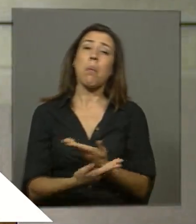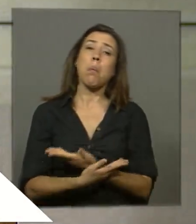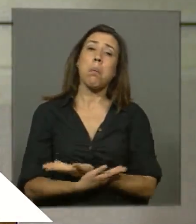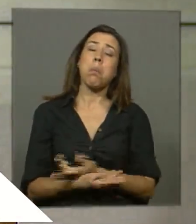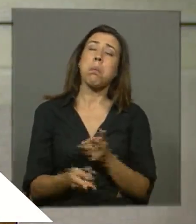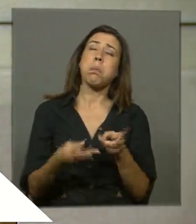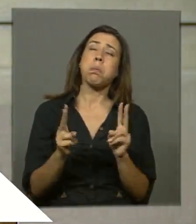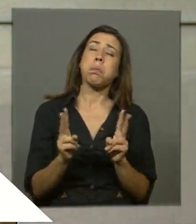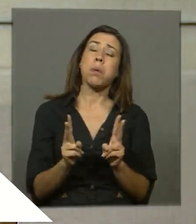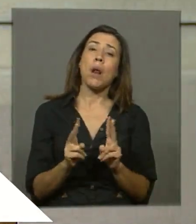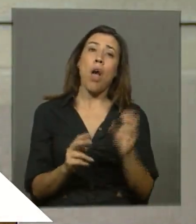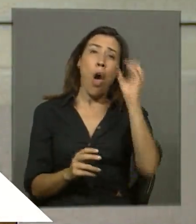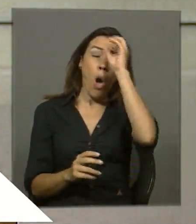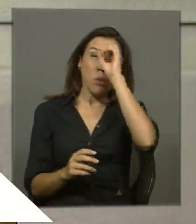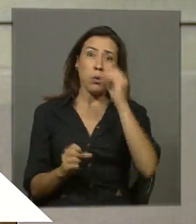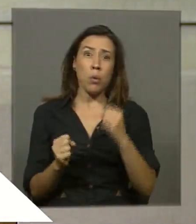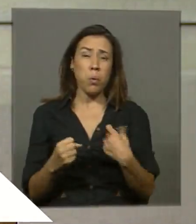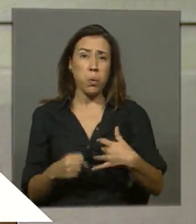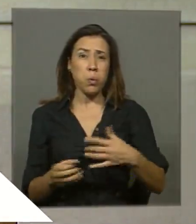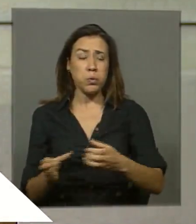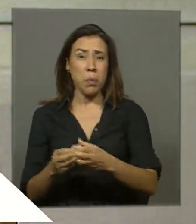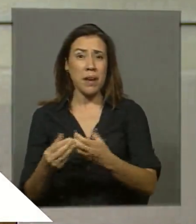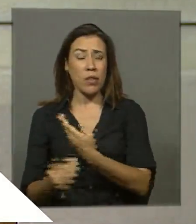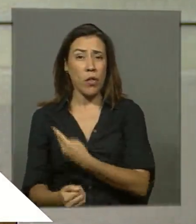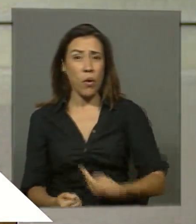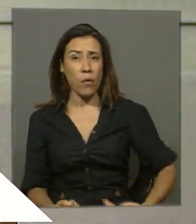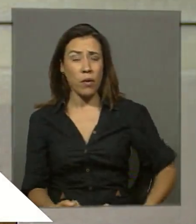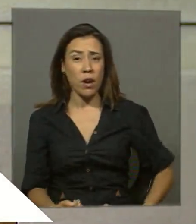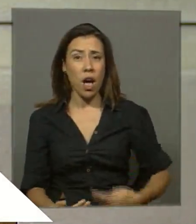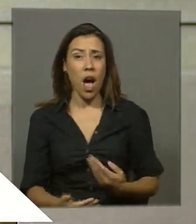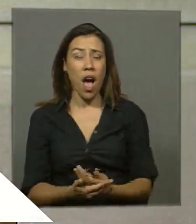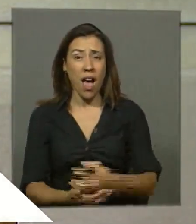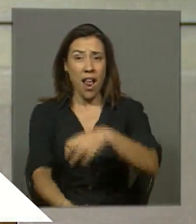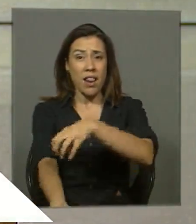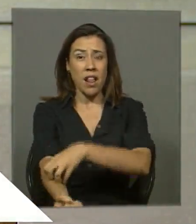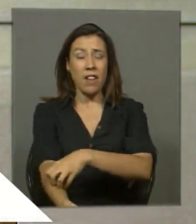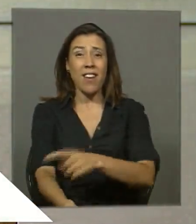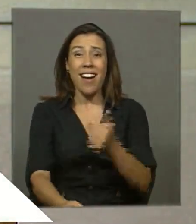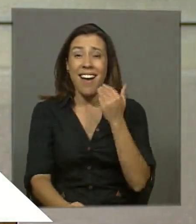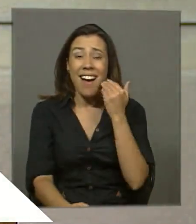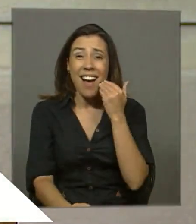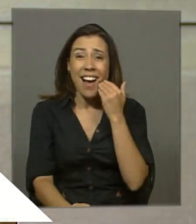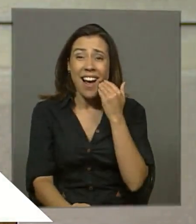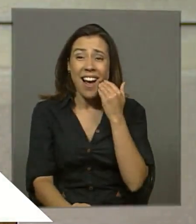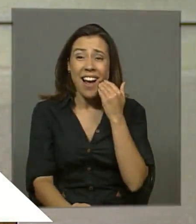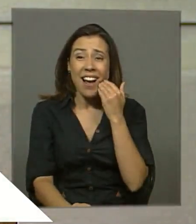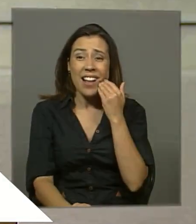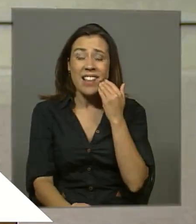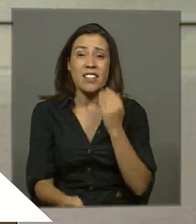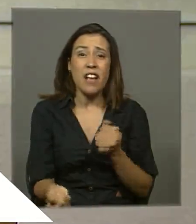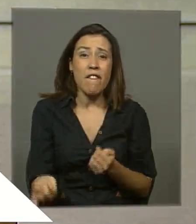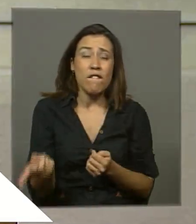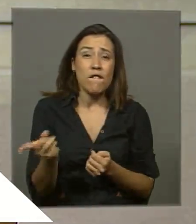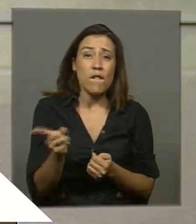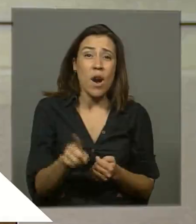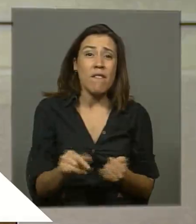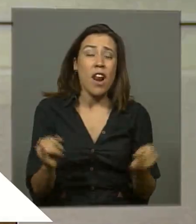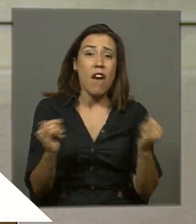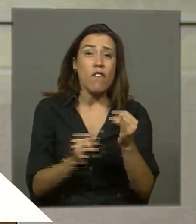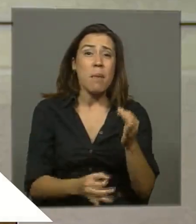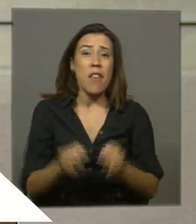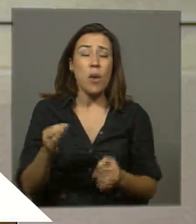con las posturas extremista de su coalición tienen a la región al borde del al retorno de la fórmula de